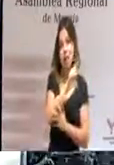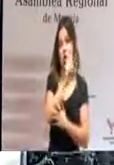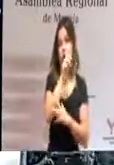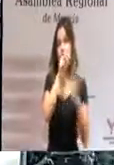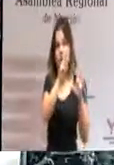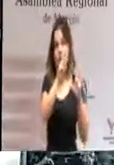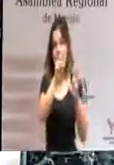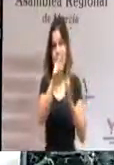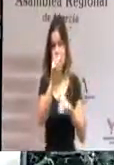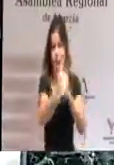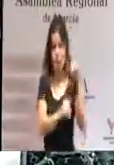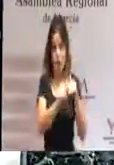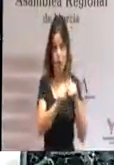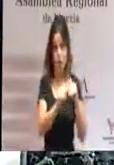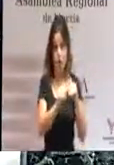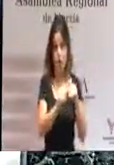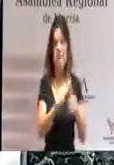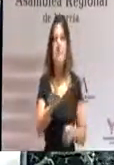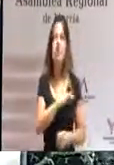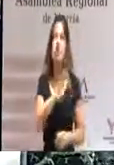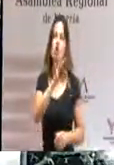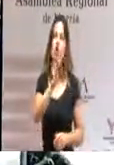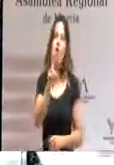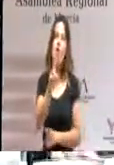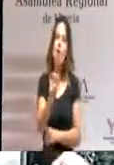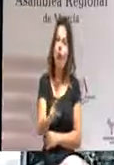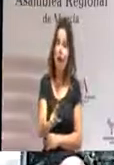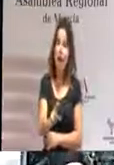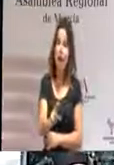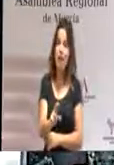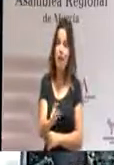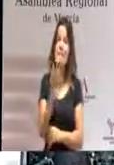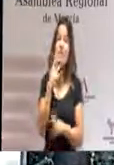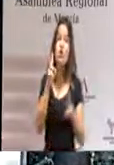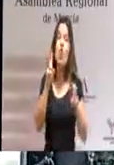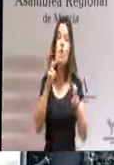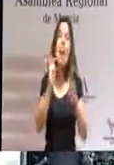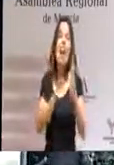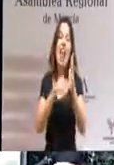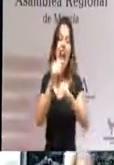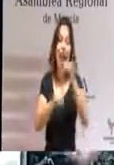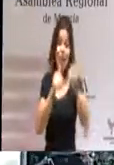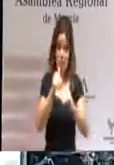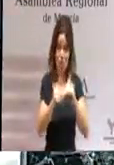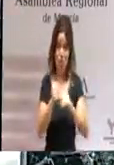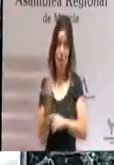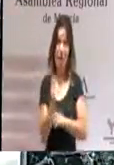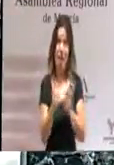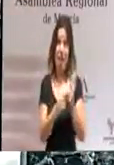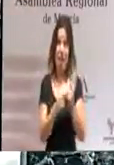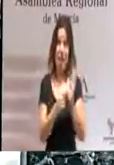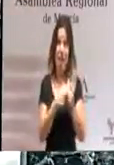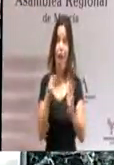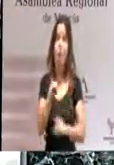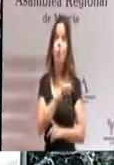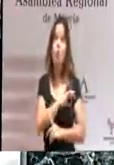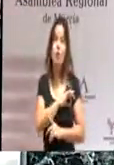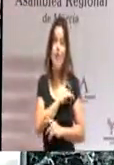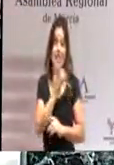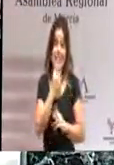7.182 votos. Señor Tobar, ni con la nueva ley electoral usted